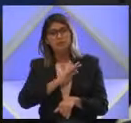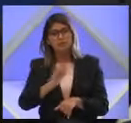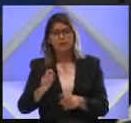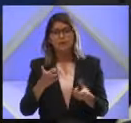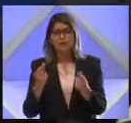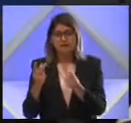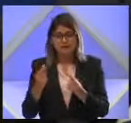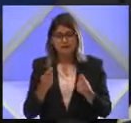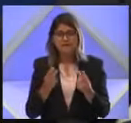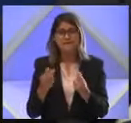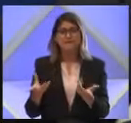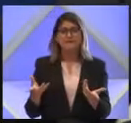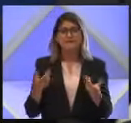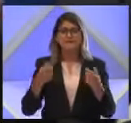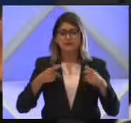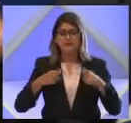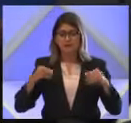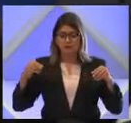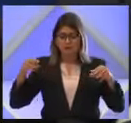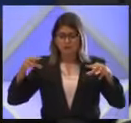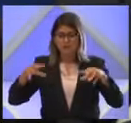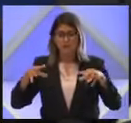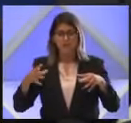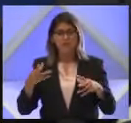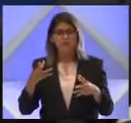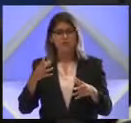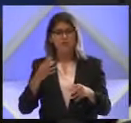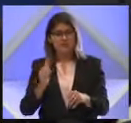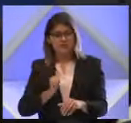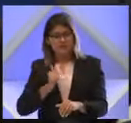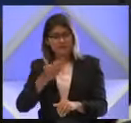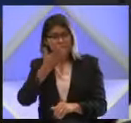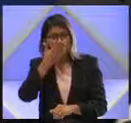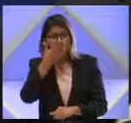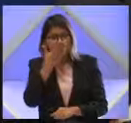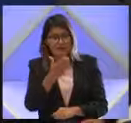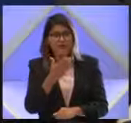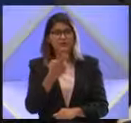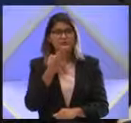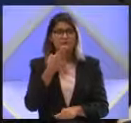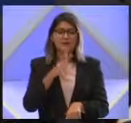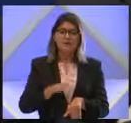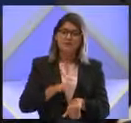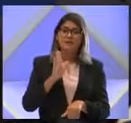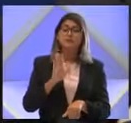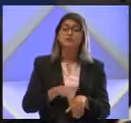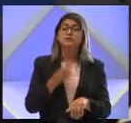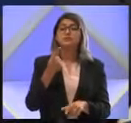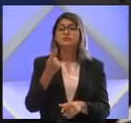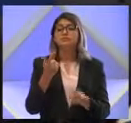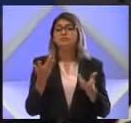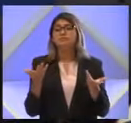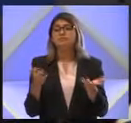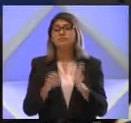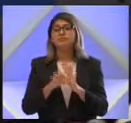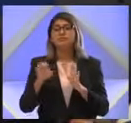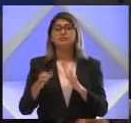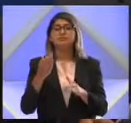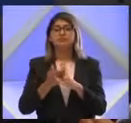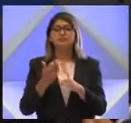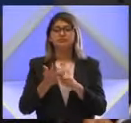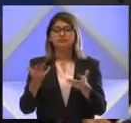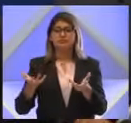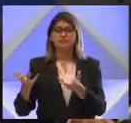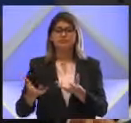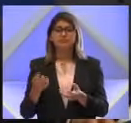en la gente en el país que lo aprovechen más porque muchas veces lo que se está haciendo lo